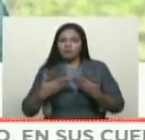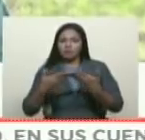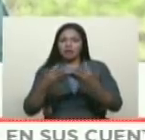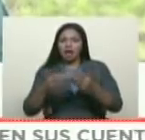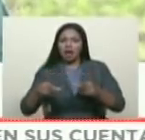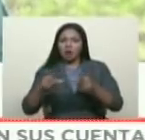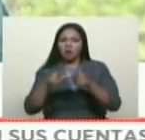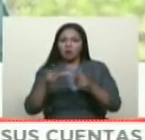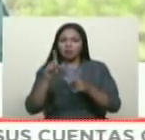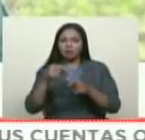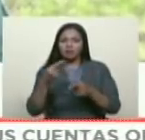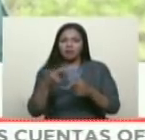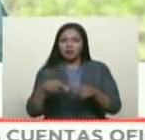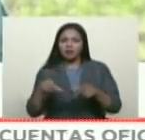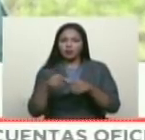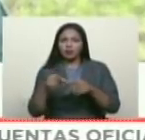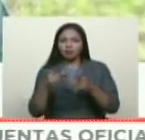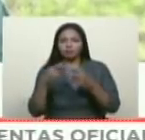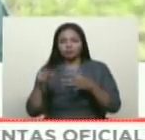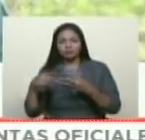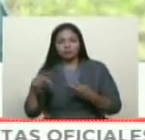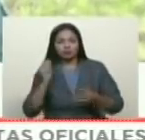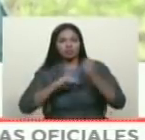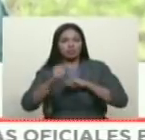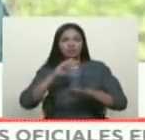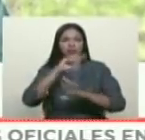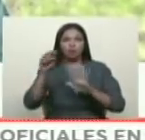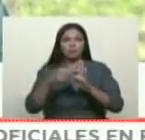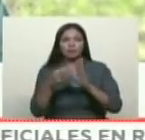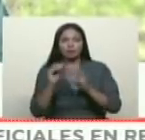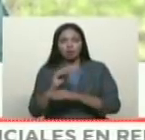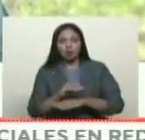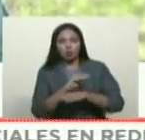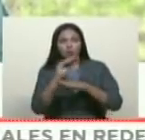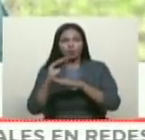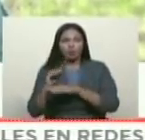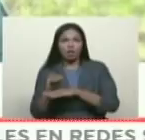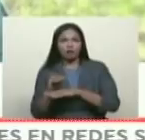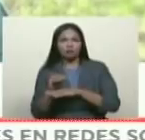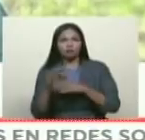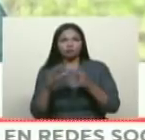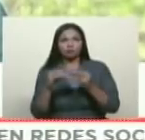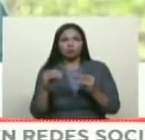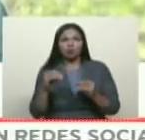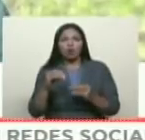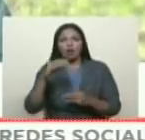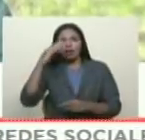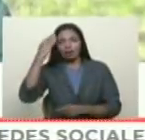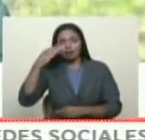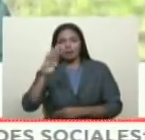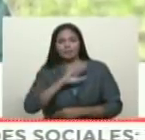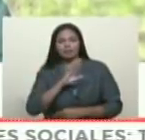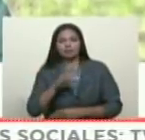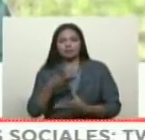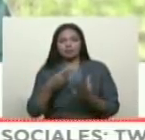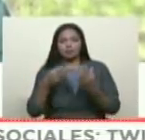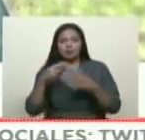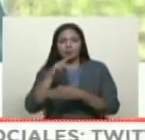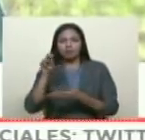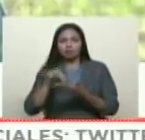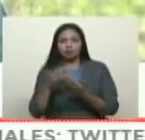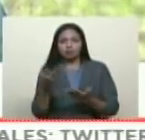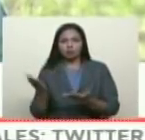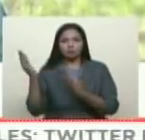tierras de las áreas de defensa integral para la producción de la Milicia Nacional Bolivariana.